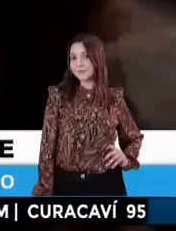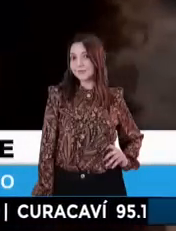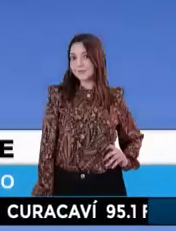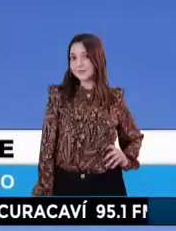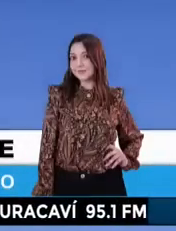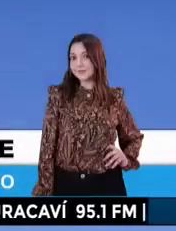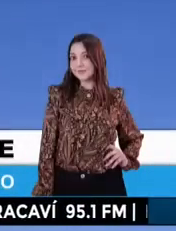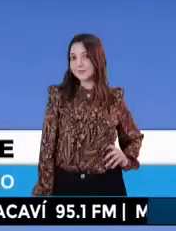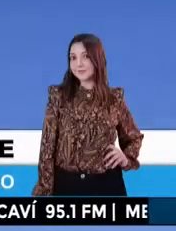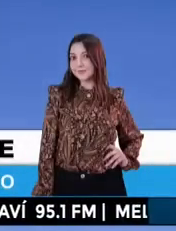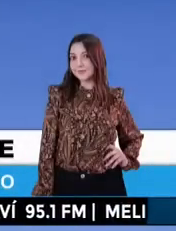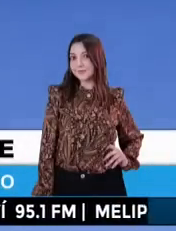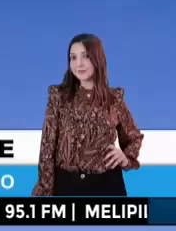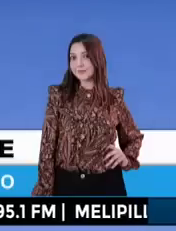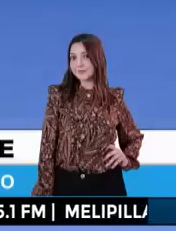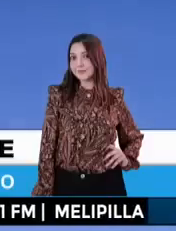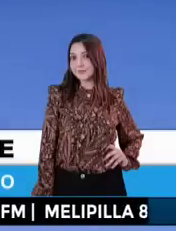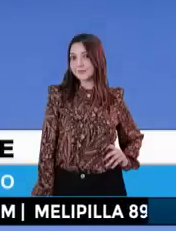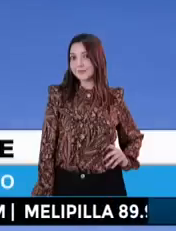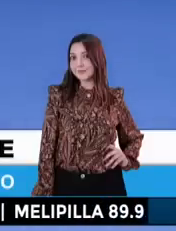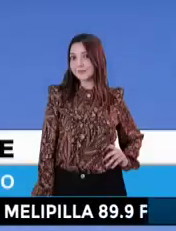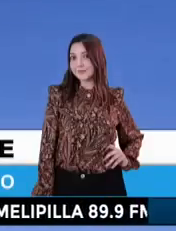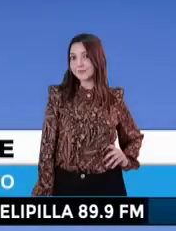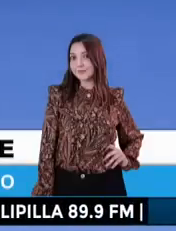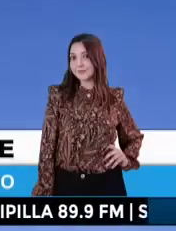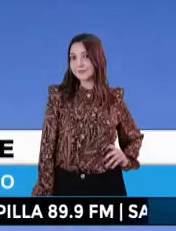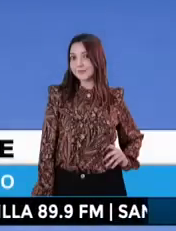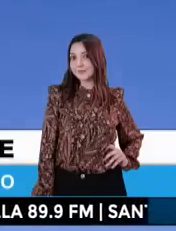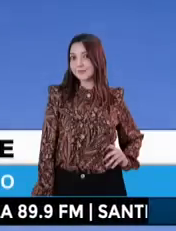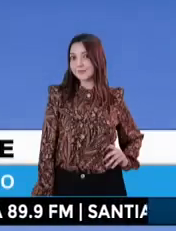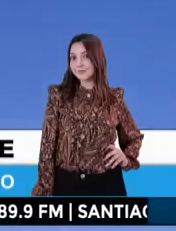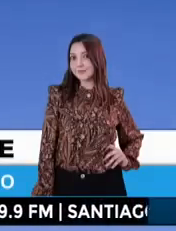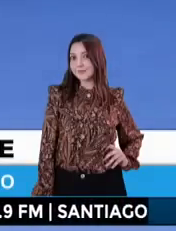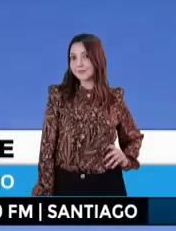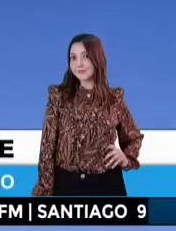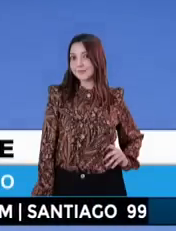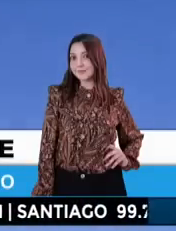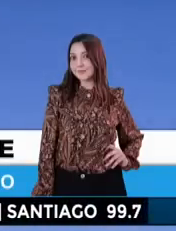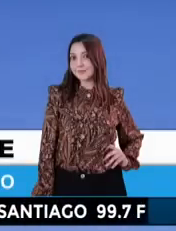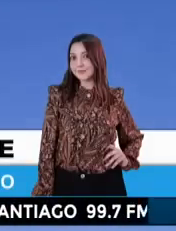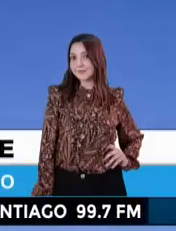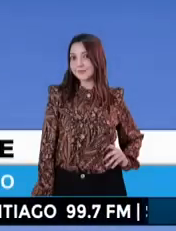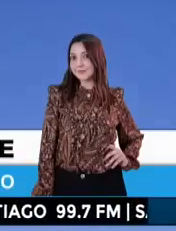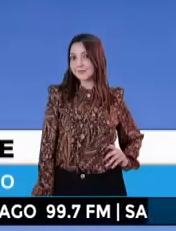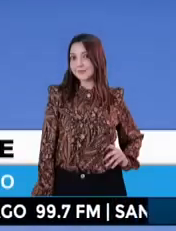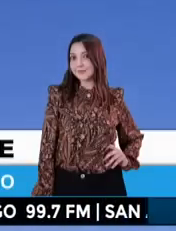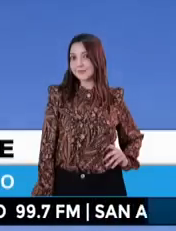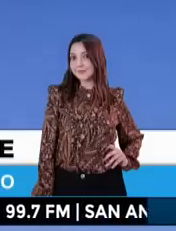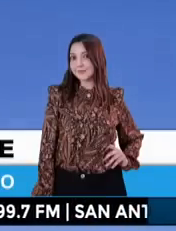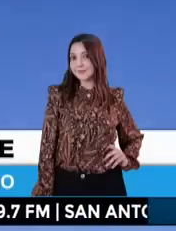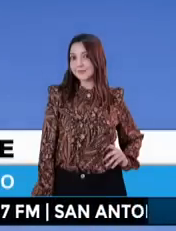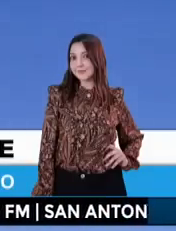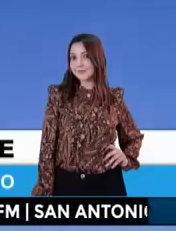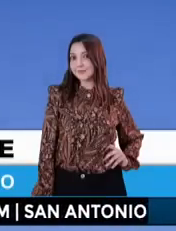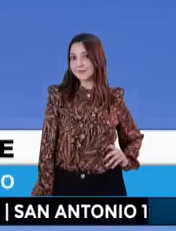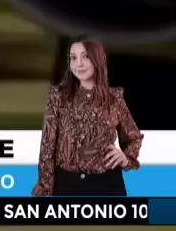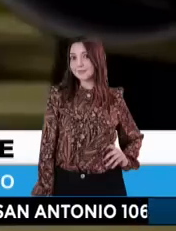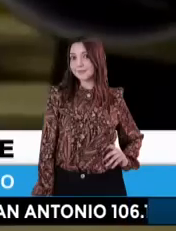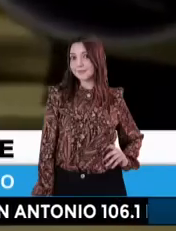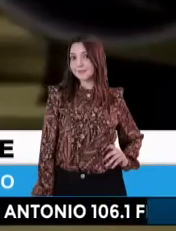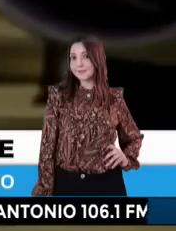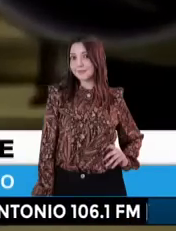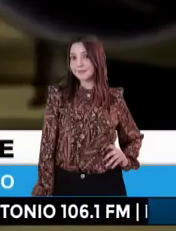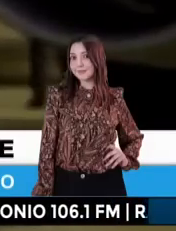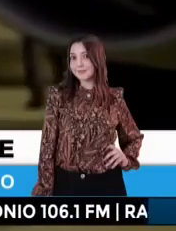a futuras elecciones, por ejemplo. Parece que está llegando el presidente Gabriel Boric. Nosotros estamos desde adentro del